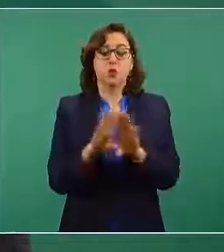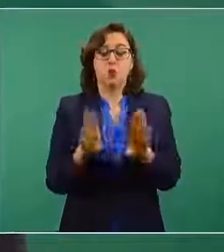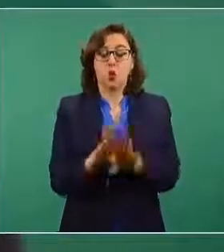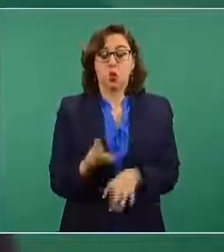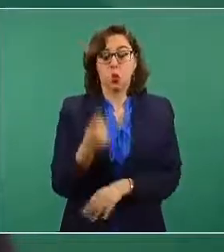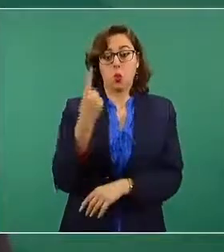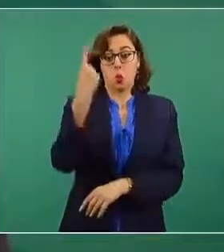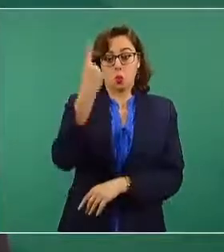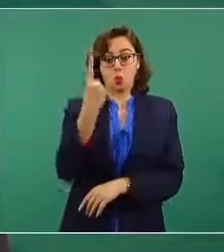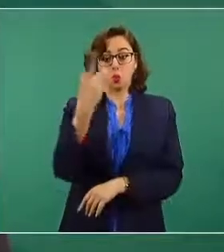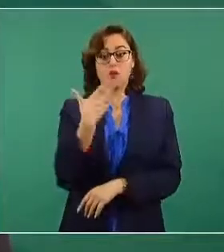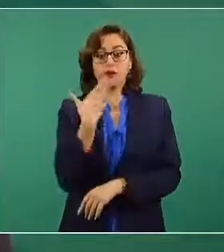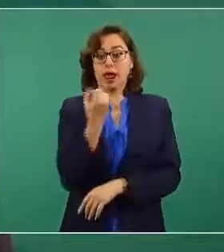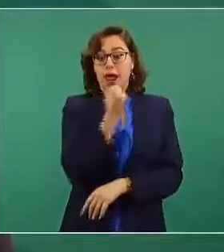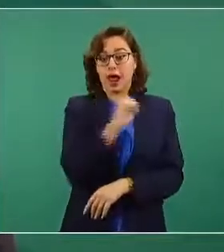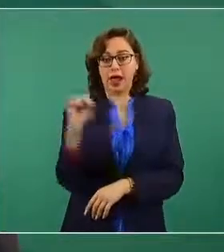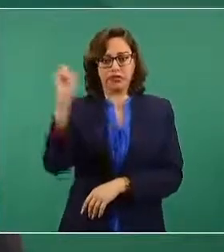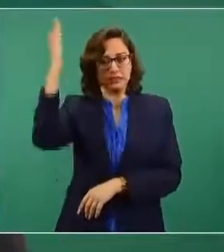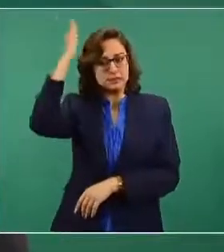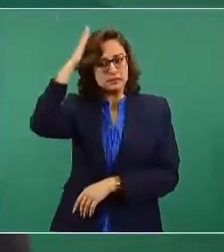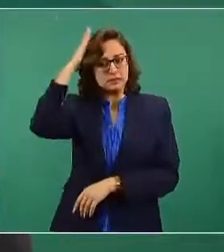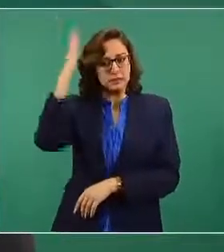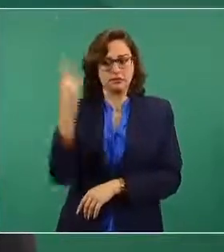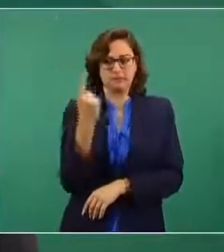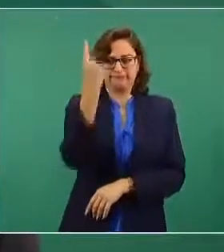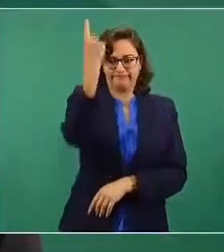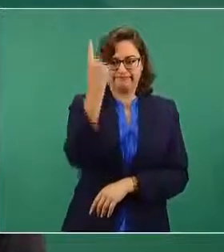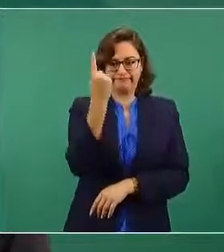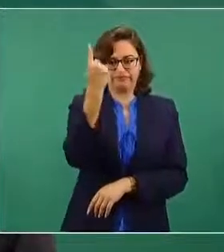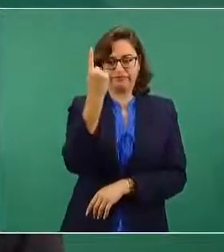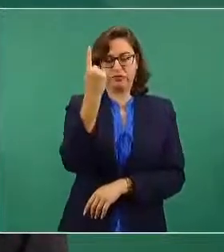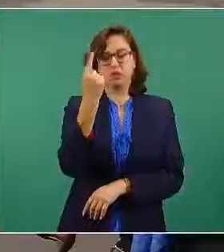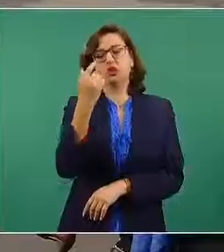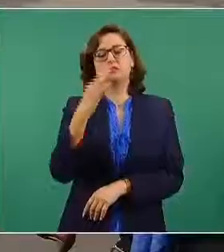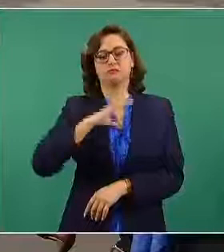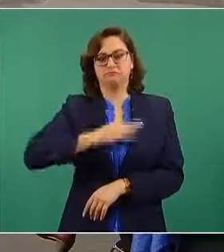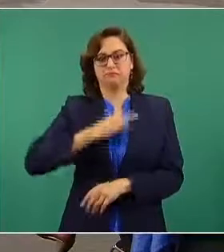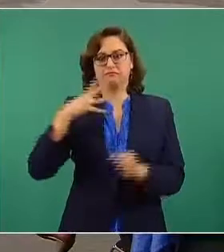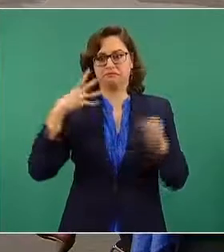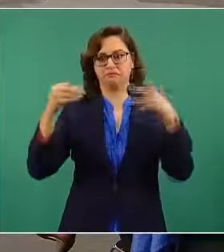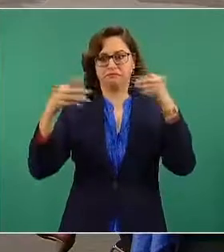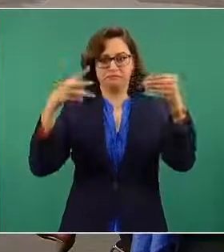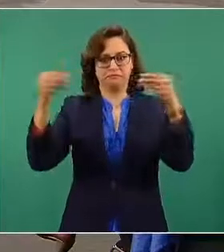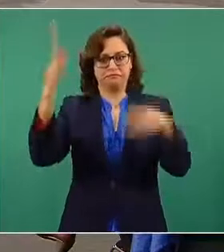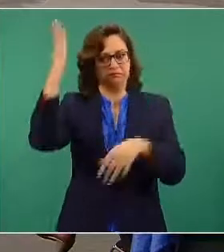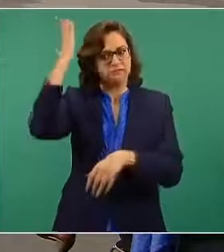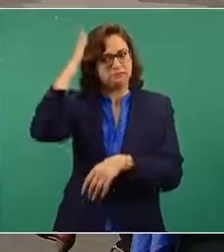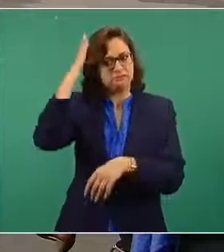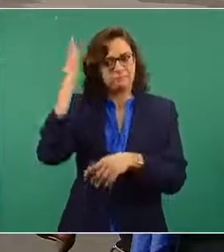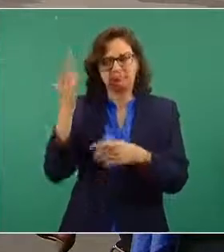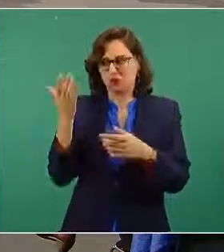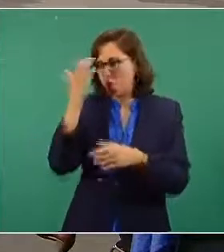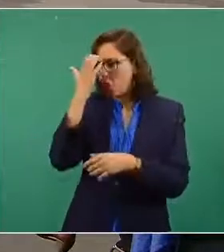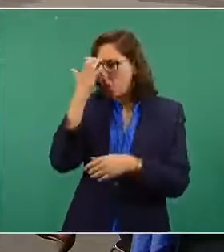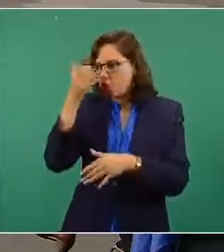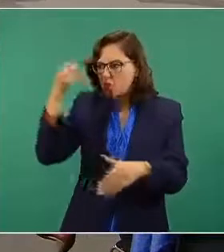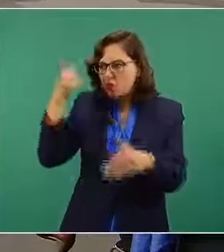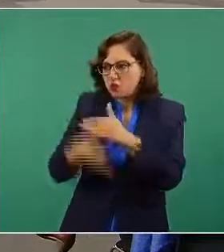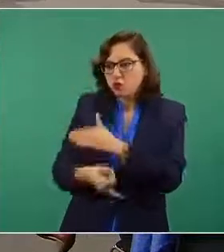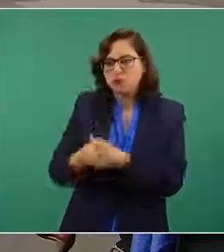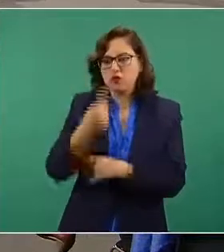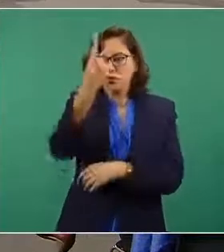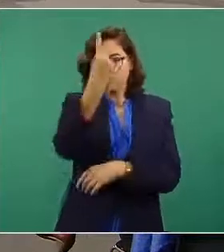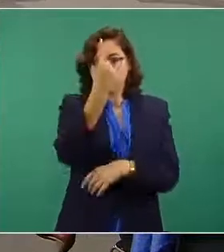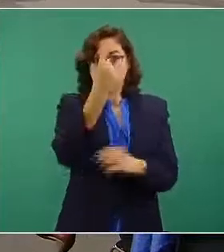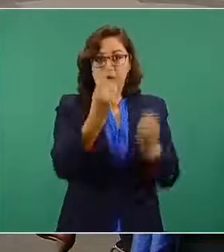piramidal que en alguna ocasión describimos durante 2020. Y ese sistema piramidal sigue funcionando para atender